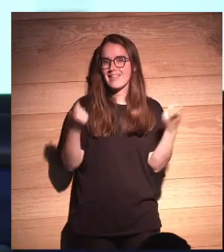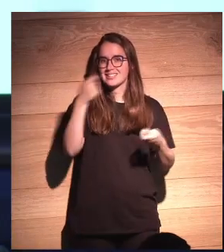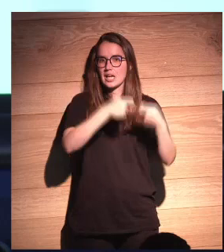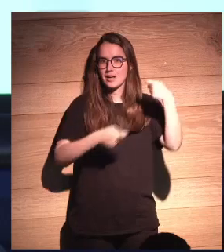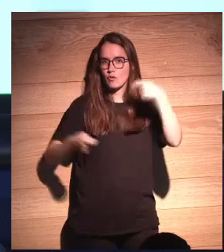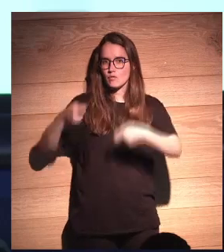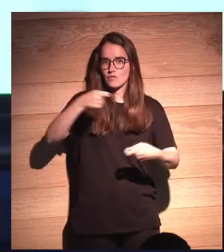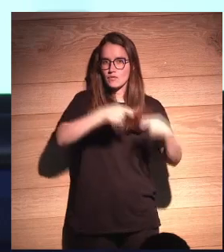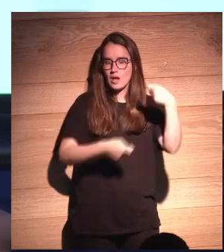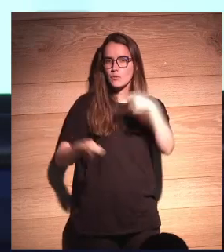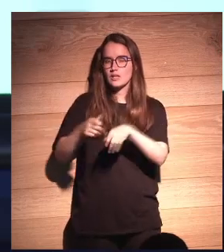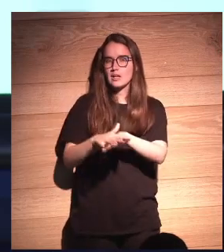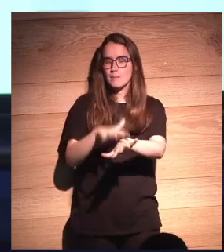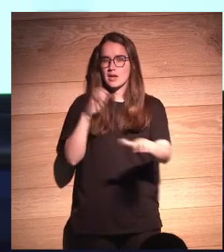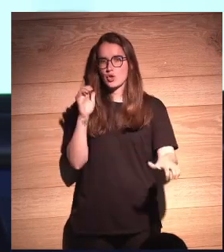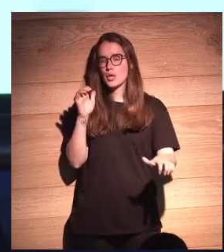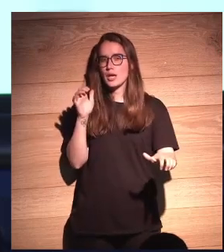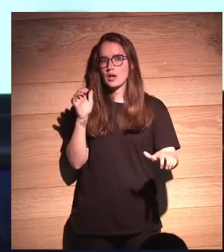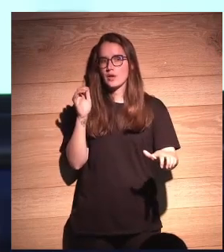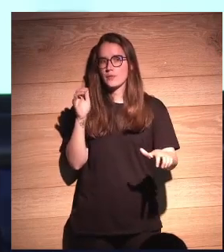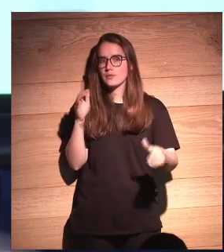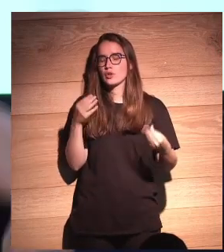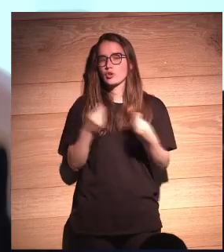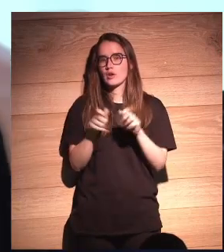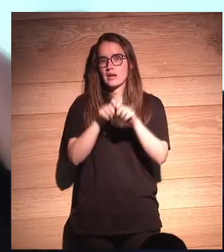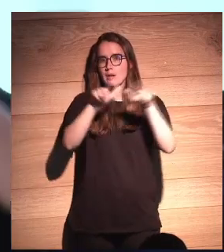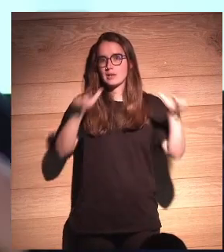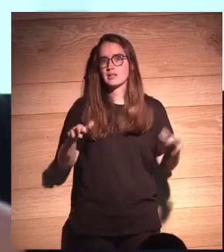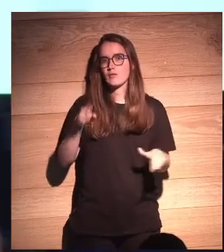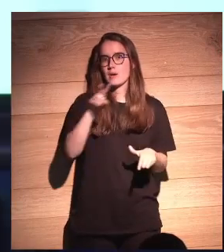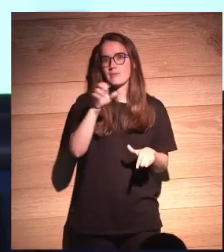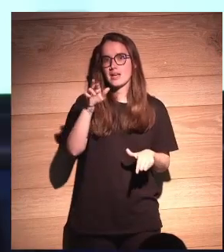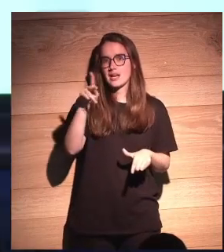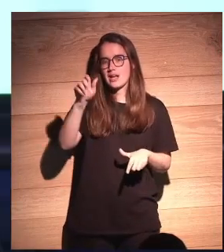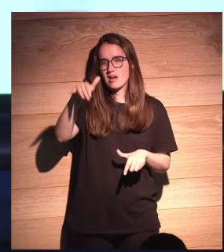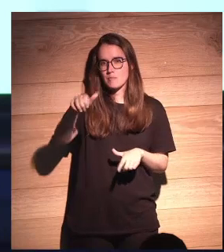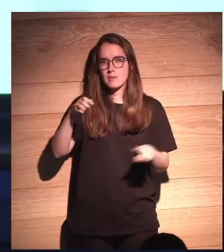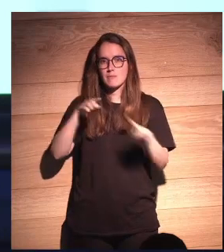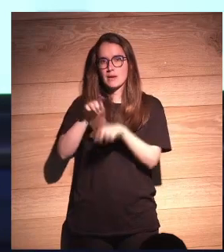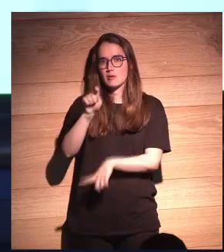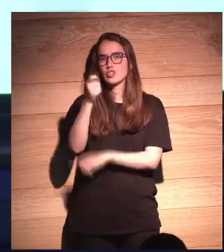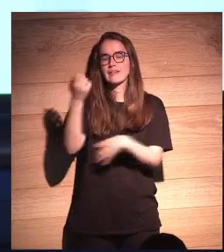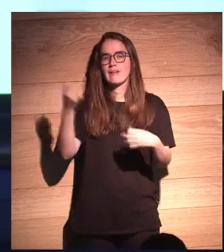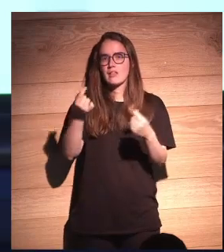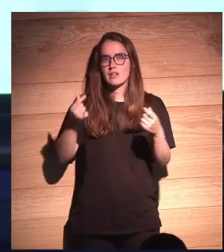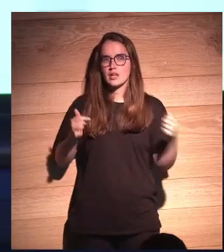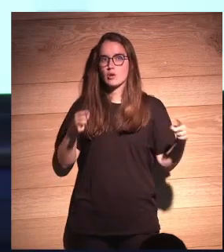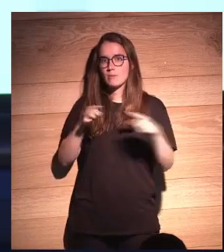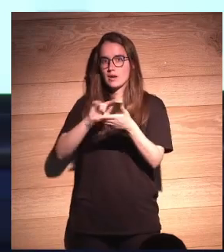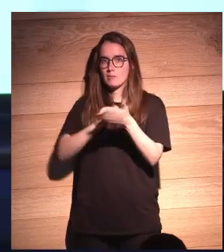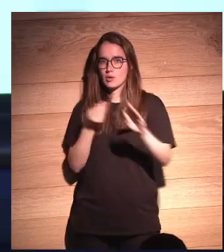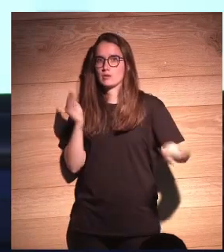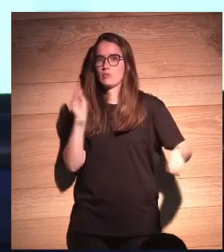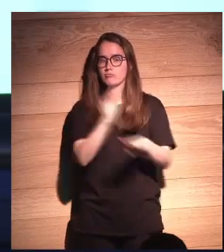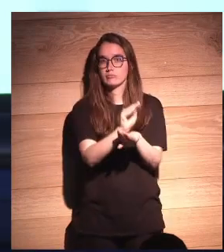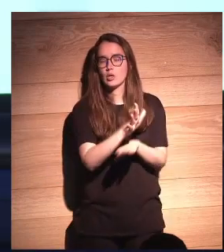crowdfunding, la mayoría de ellas con la plataforma de Berkami, para poder conseguir el dinero para hacer sus